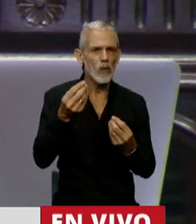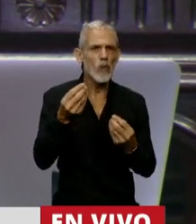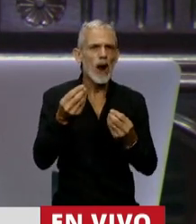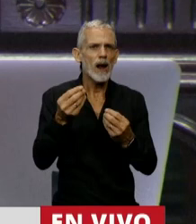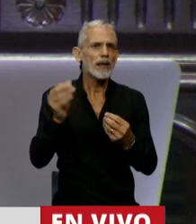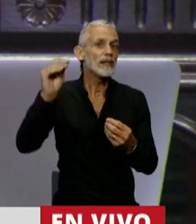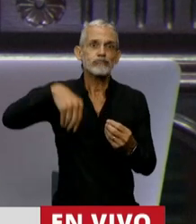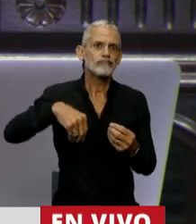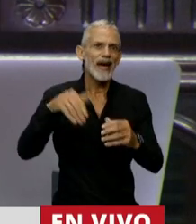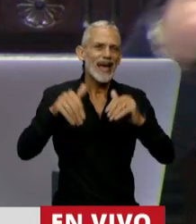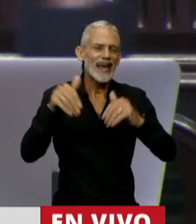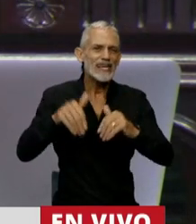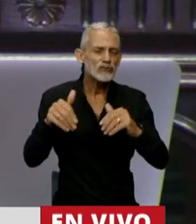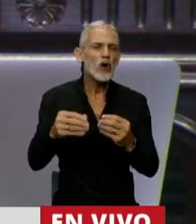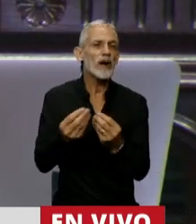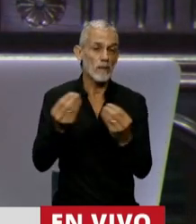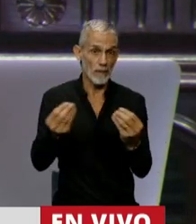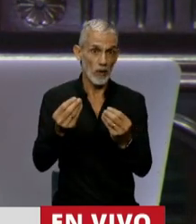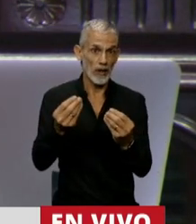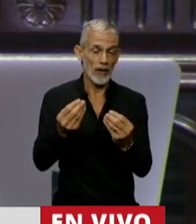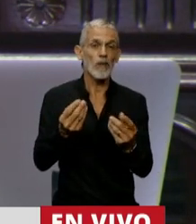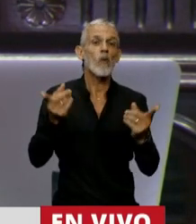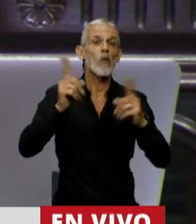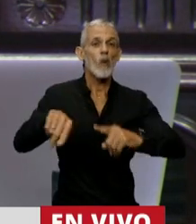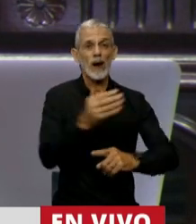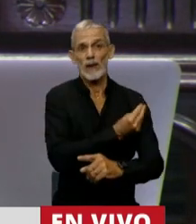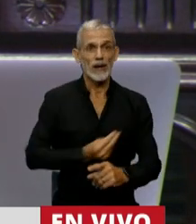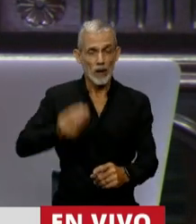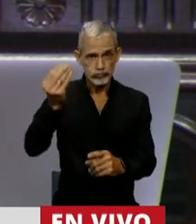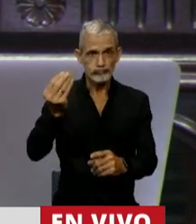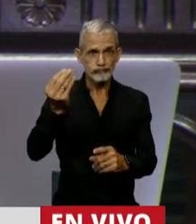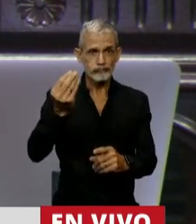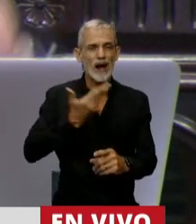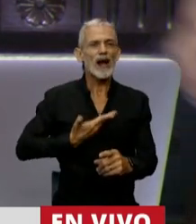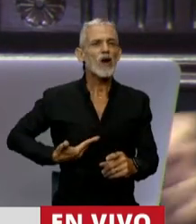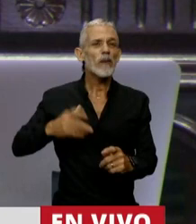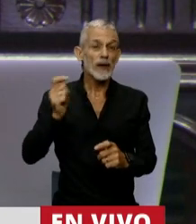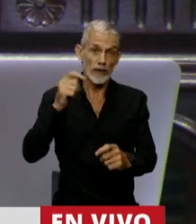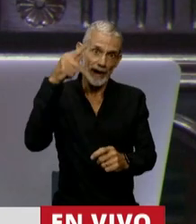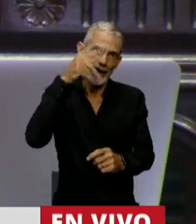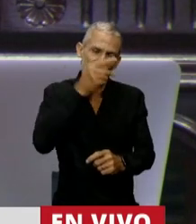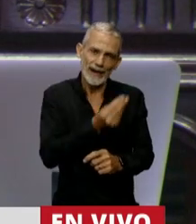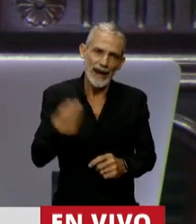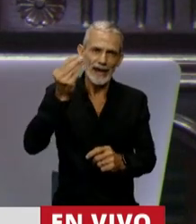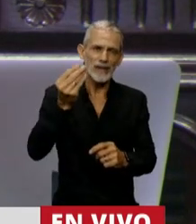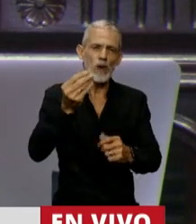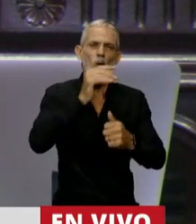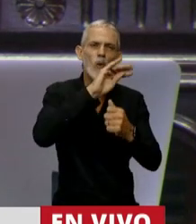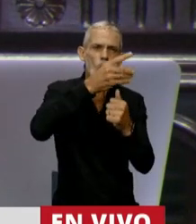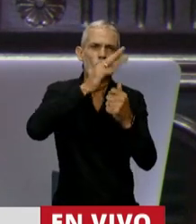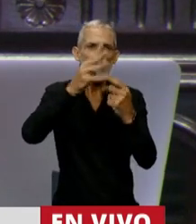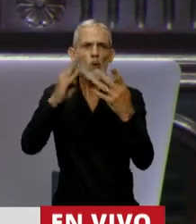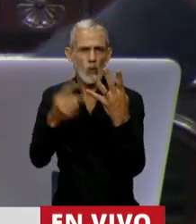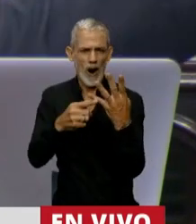derrota electoral que puso de vuelta en el gobierno al kirchnerismo, en su cuarta